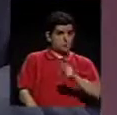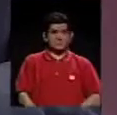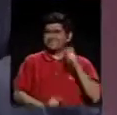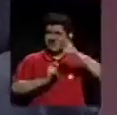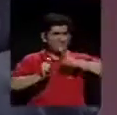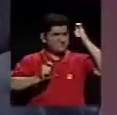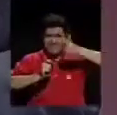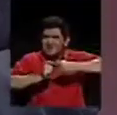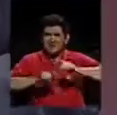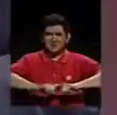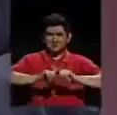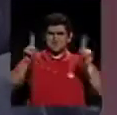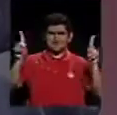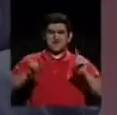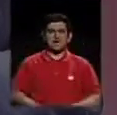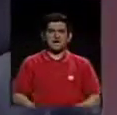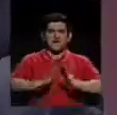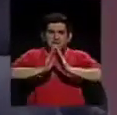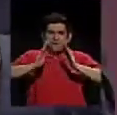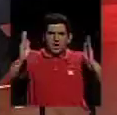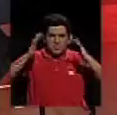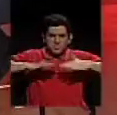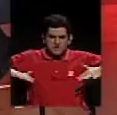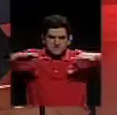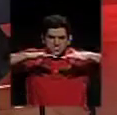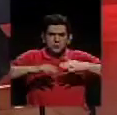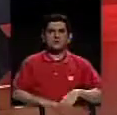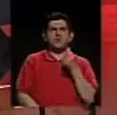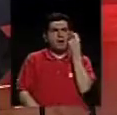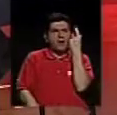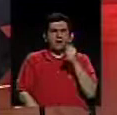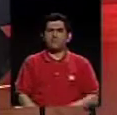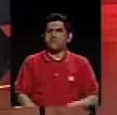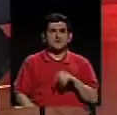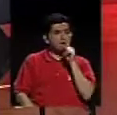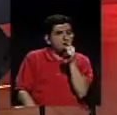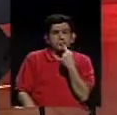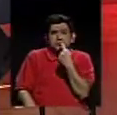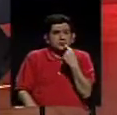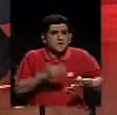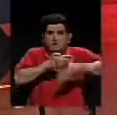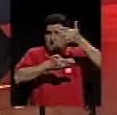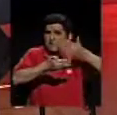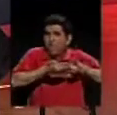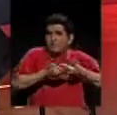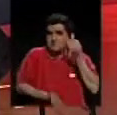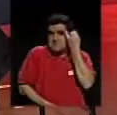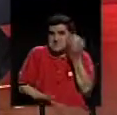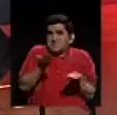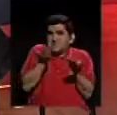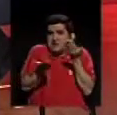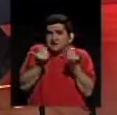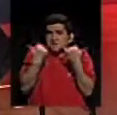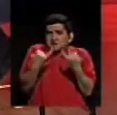imprecisa, pero abre el espacio a que podamos interpretarlo en la manera como usted lo está sugiriendo en